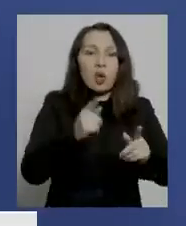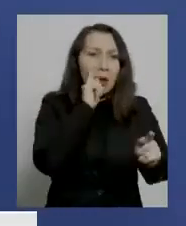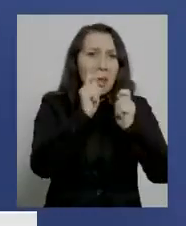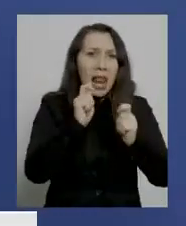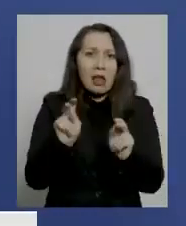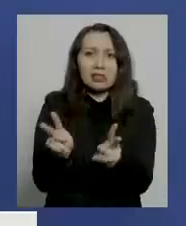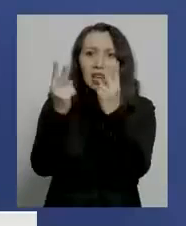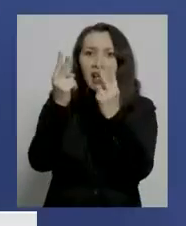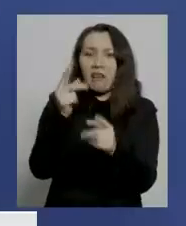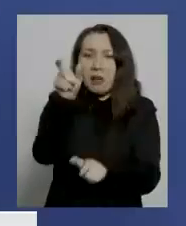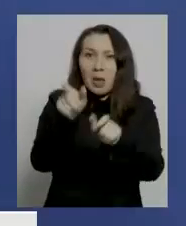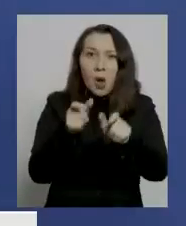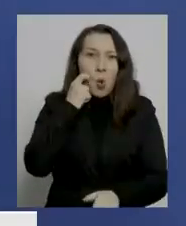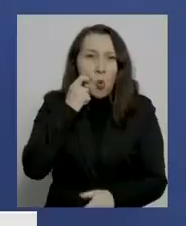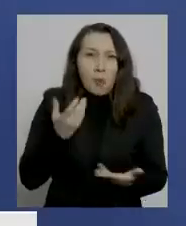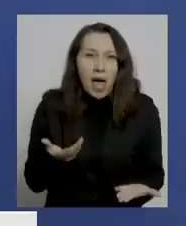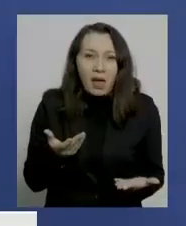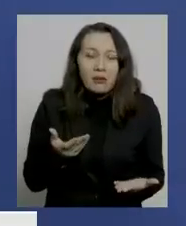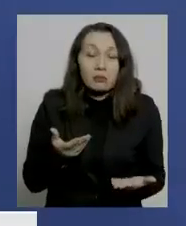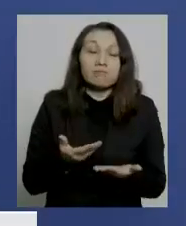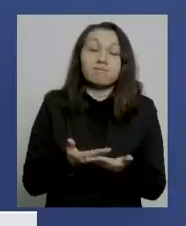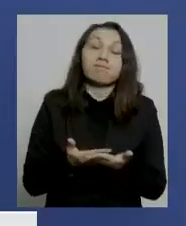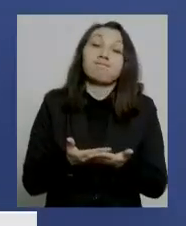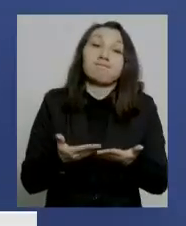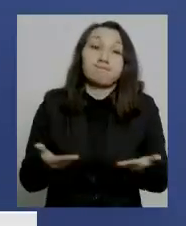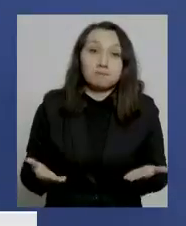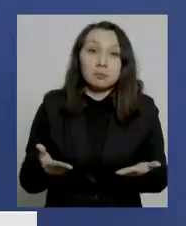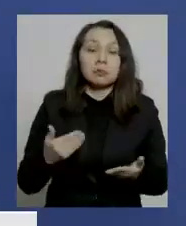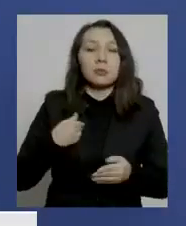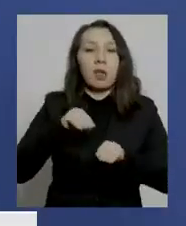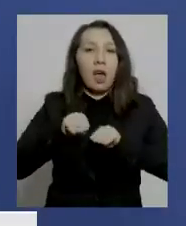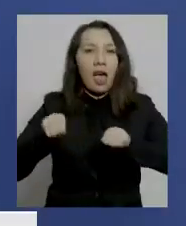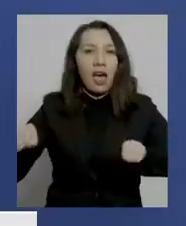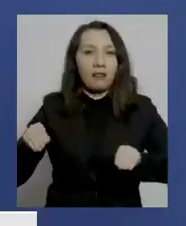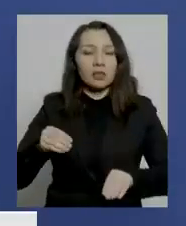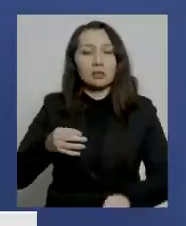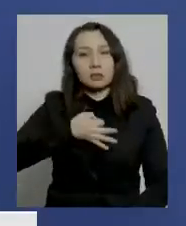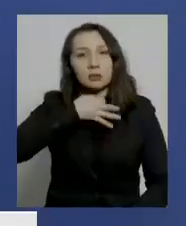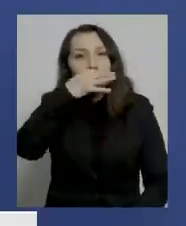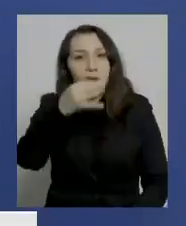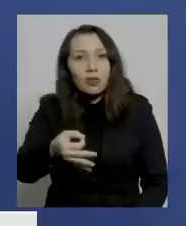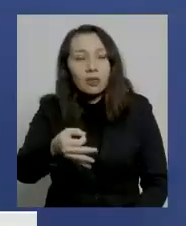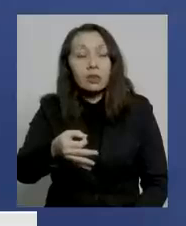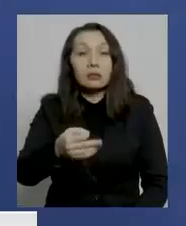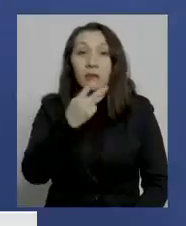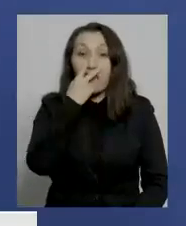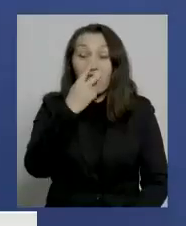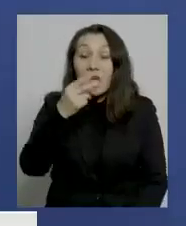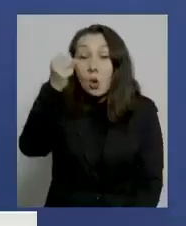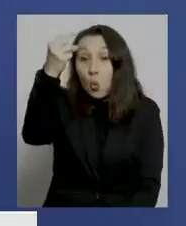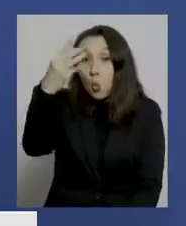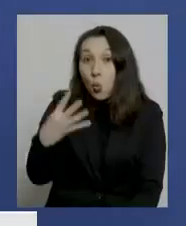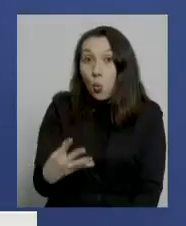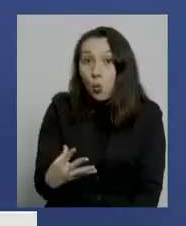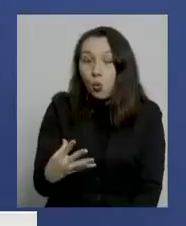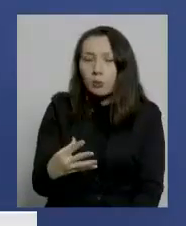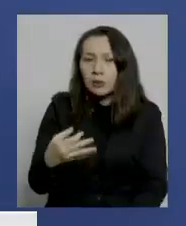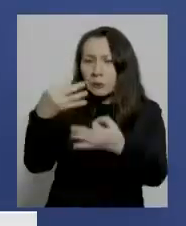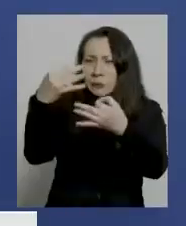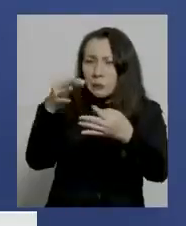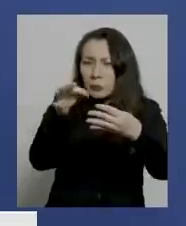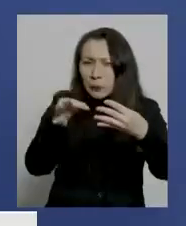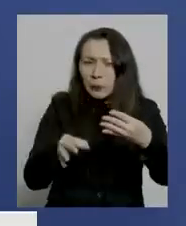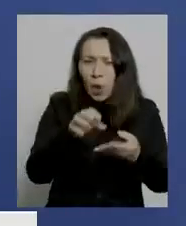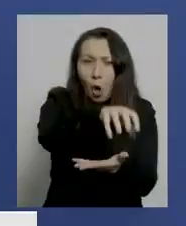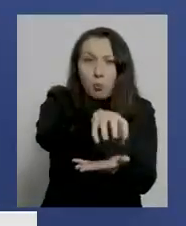otros seres humanos. Por lo tanto, el llamado que hacemos, viendo las cifras detalladas